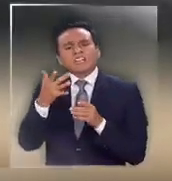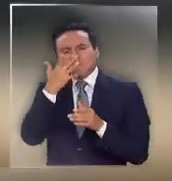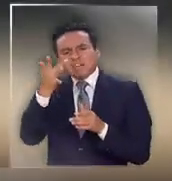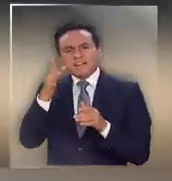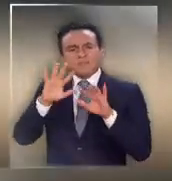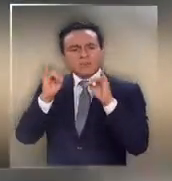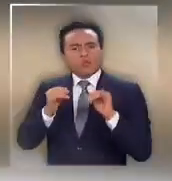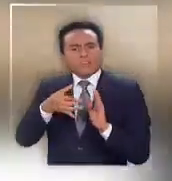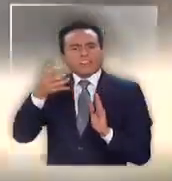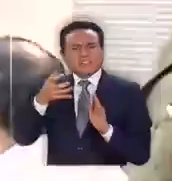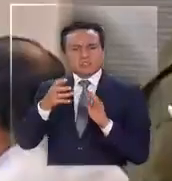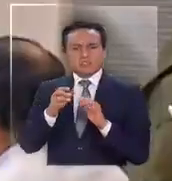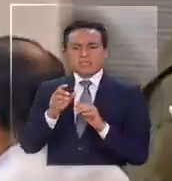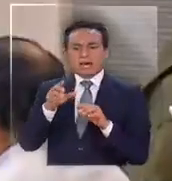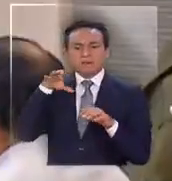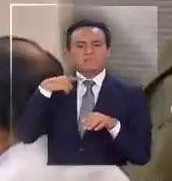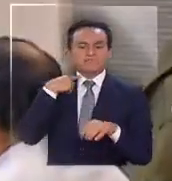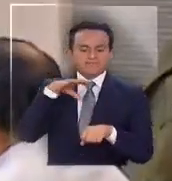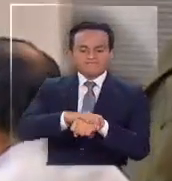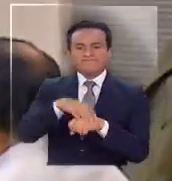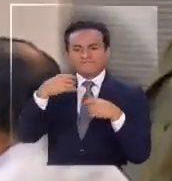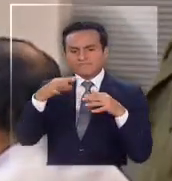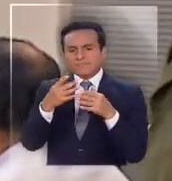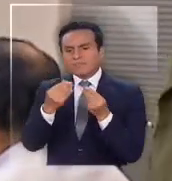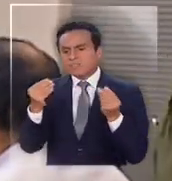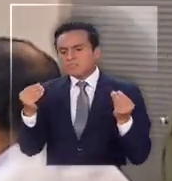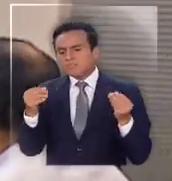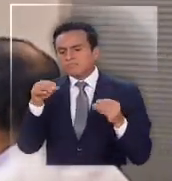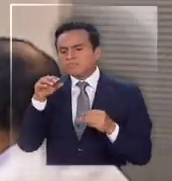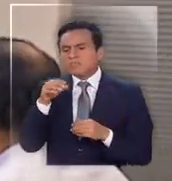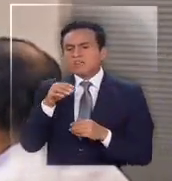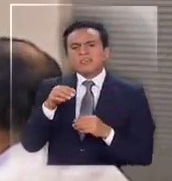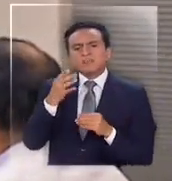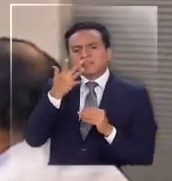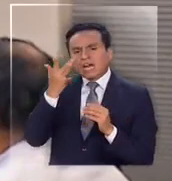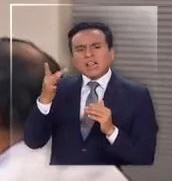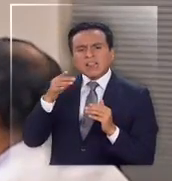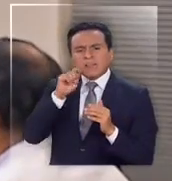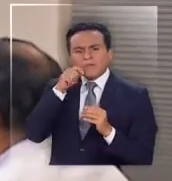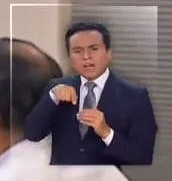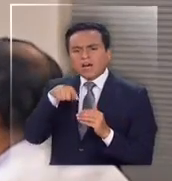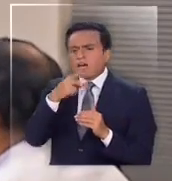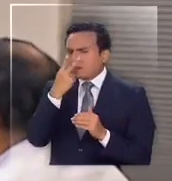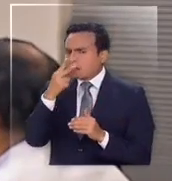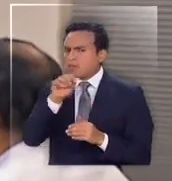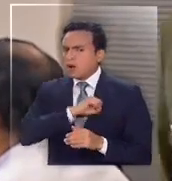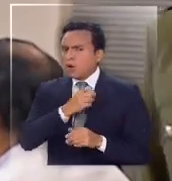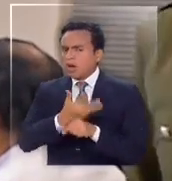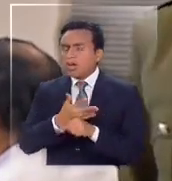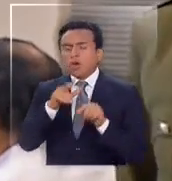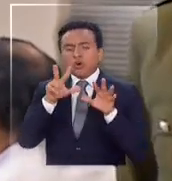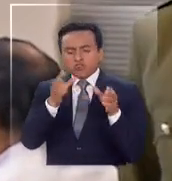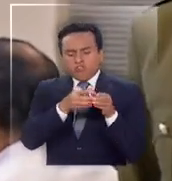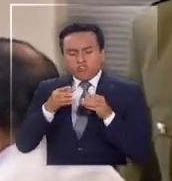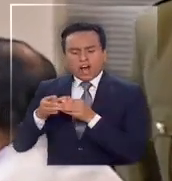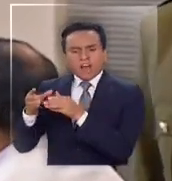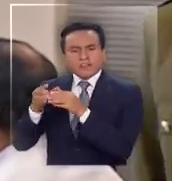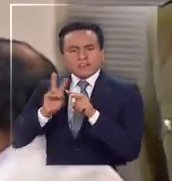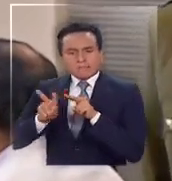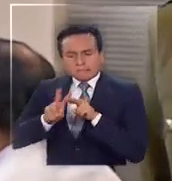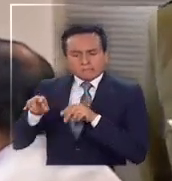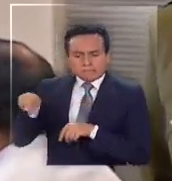tipo de delitos. Se han desarticulado bandas criminales, en el caso de Santiago ahí se señalaba, 8 bandas que estaban